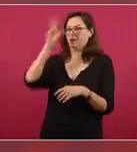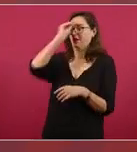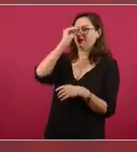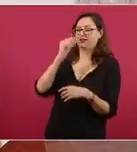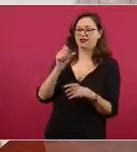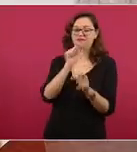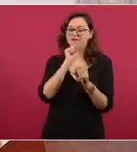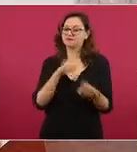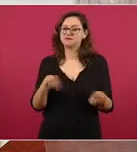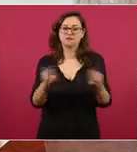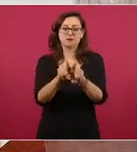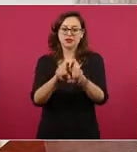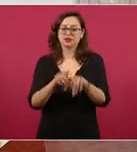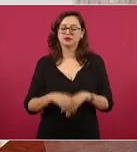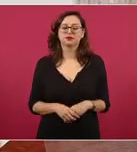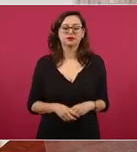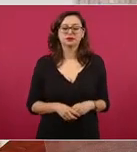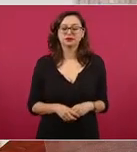Hitler.